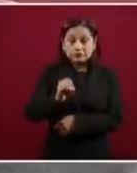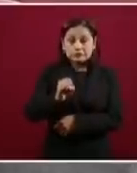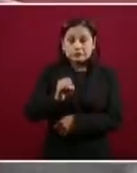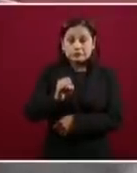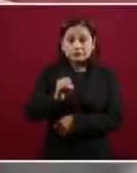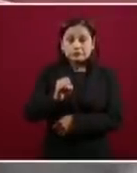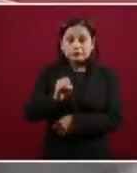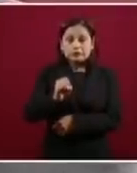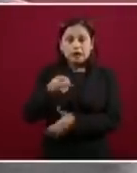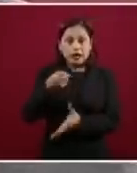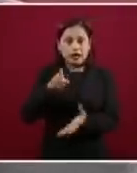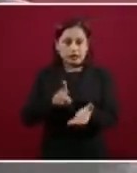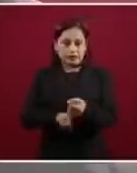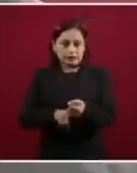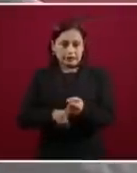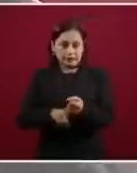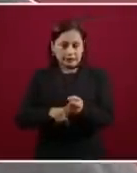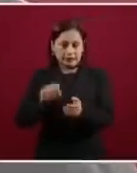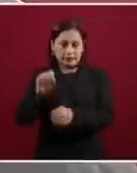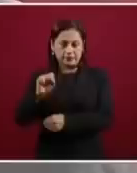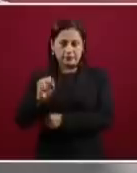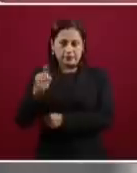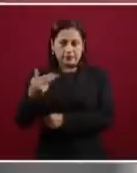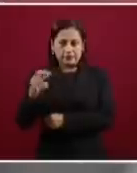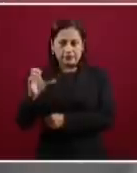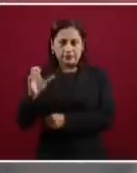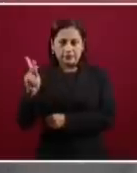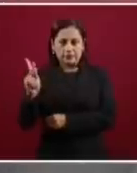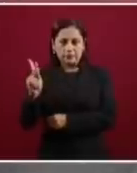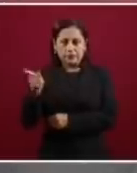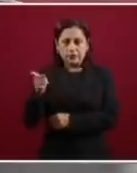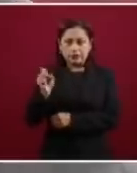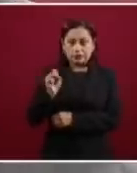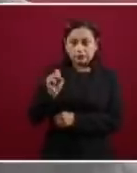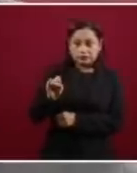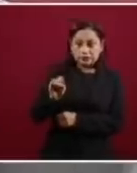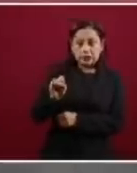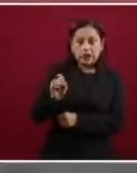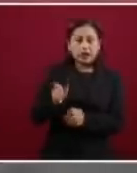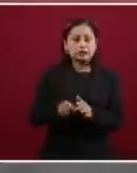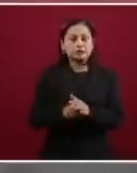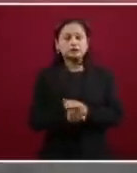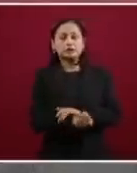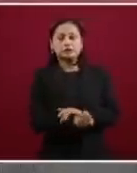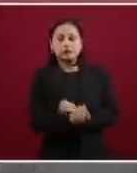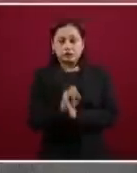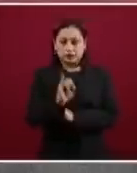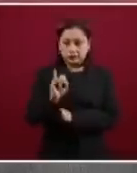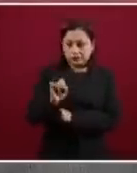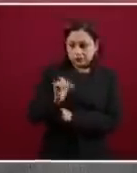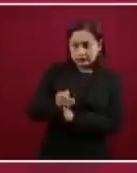de Hacienda, un porcentaje, un moche.